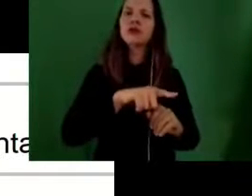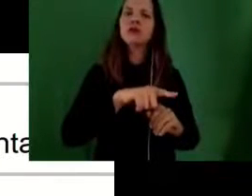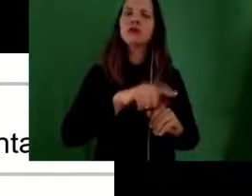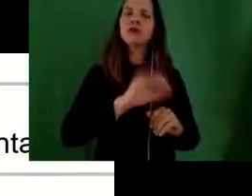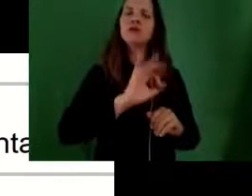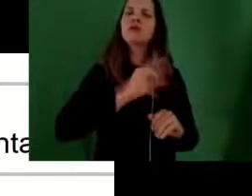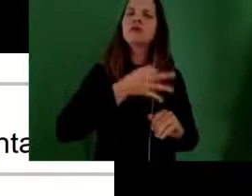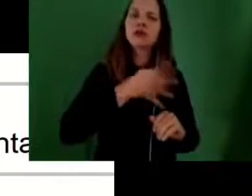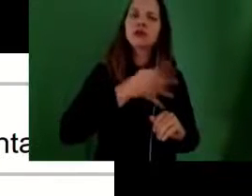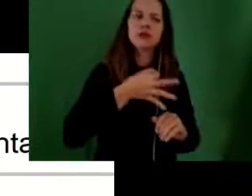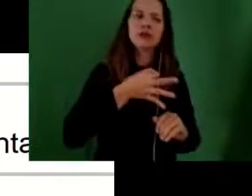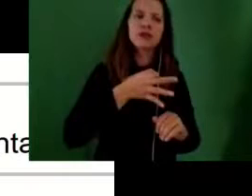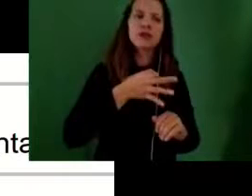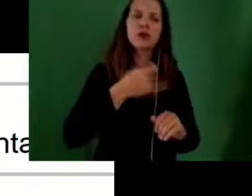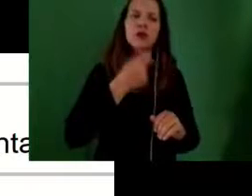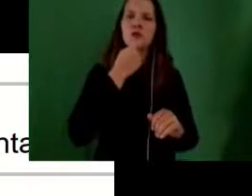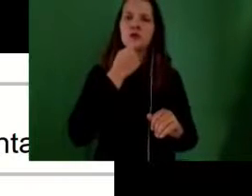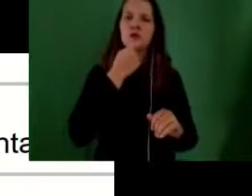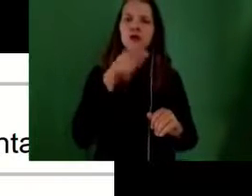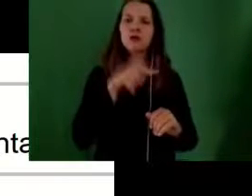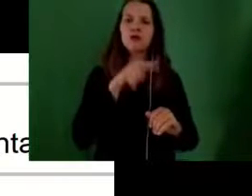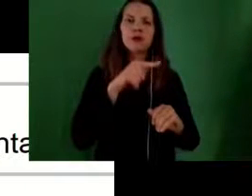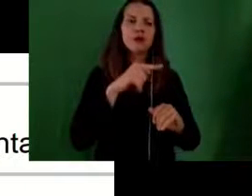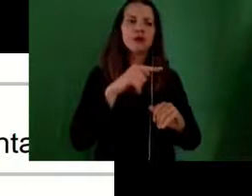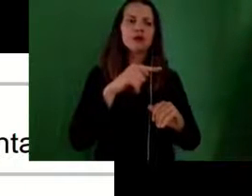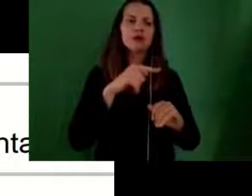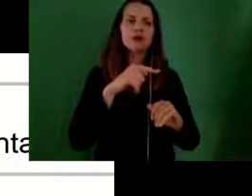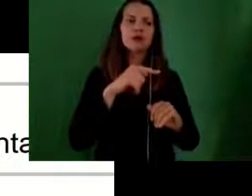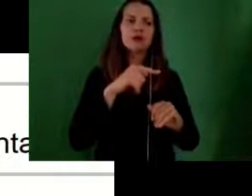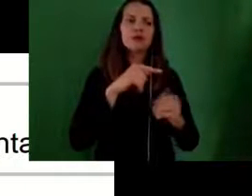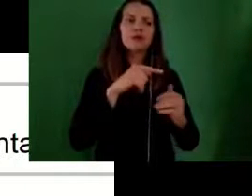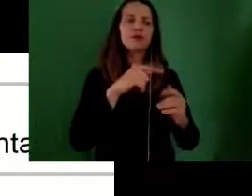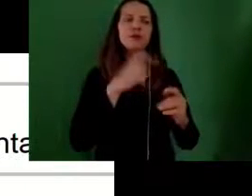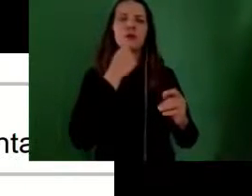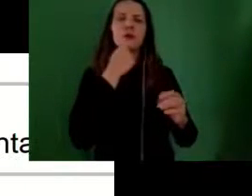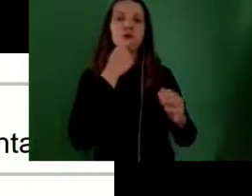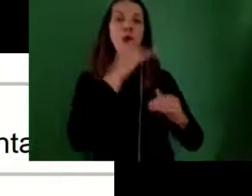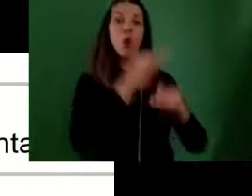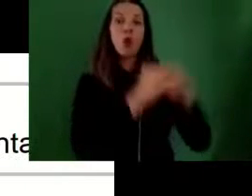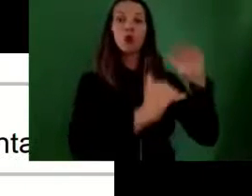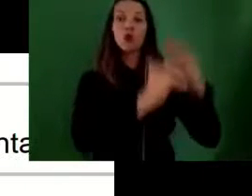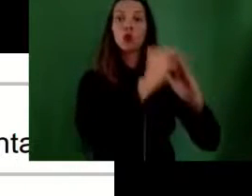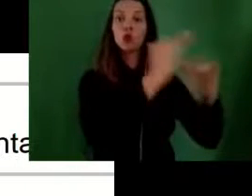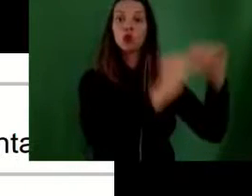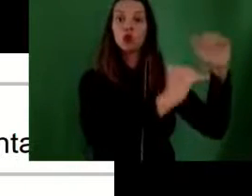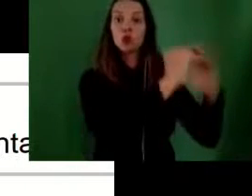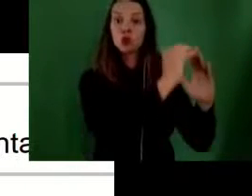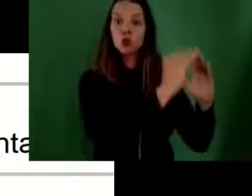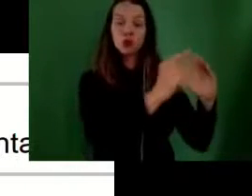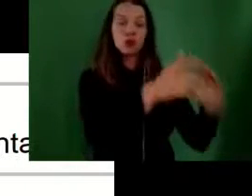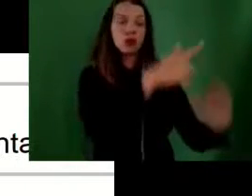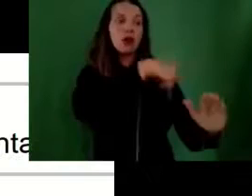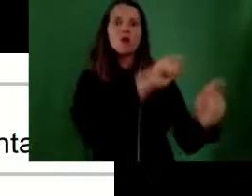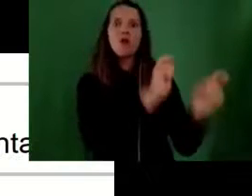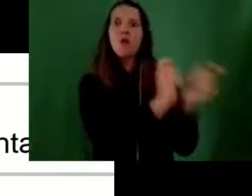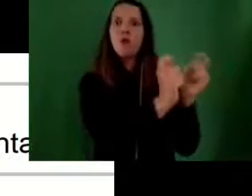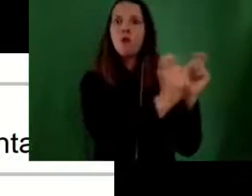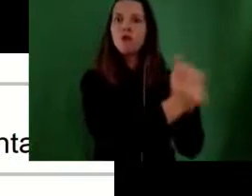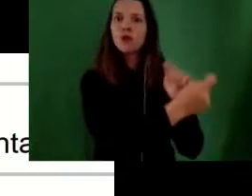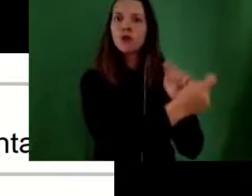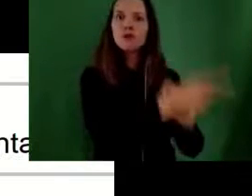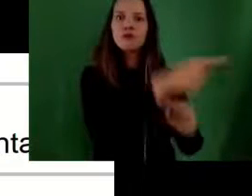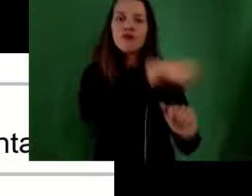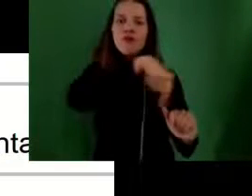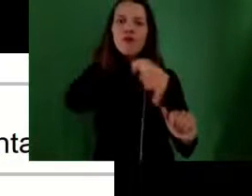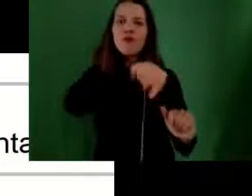de los expedientes técnicos de las obras que se van a hacer, y con la convicción siempre que tiene que venir desde la más